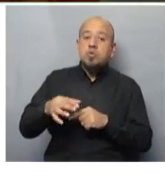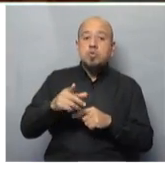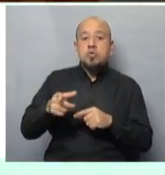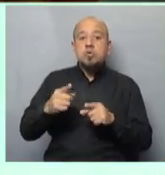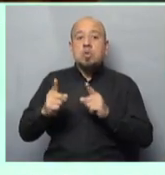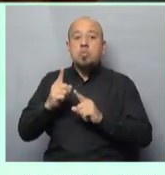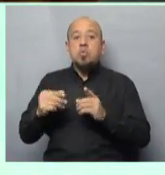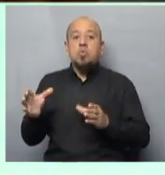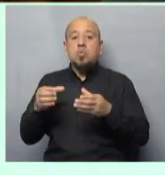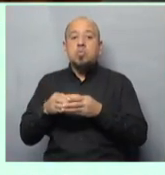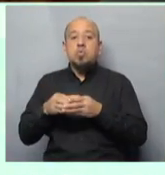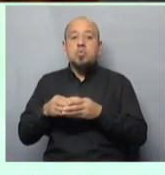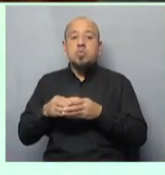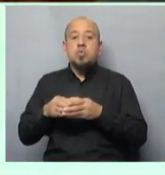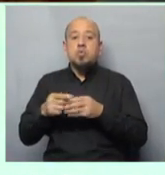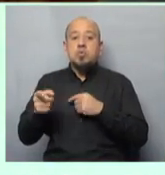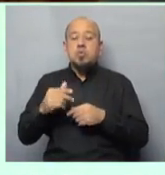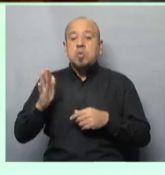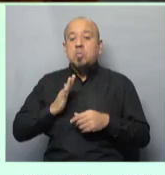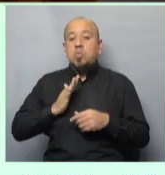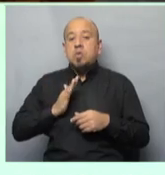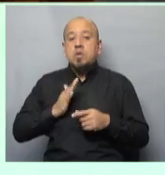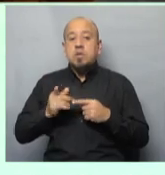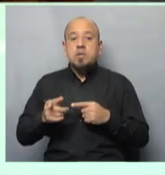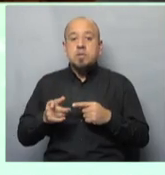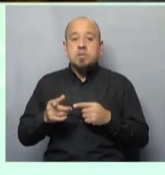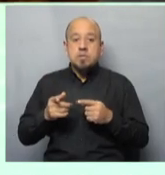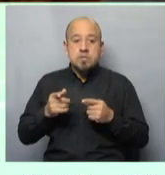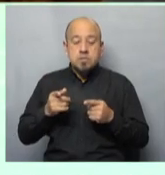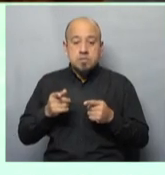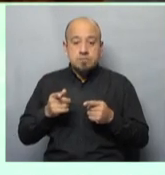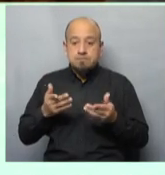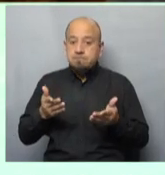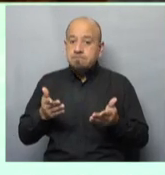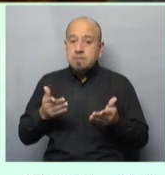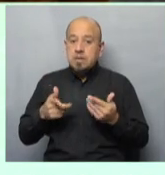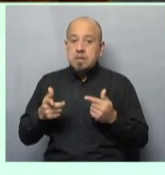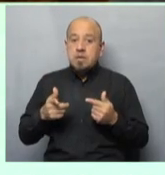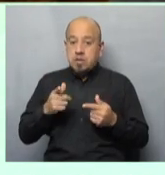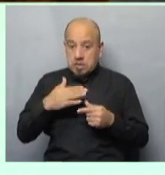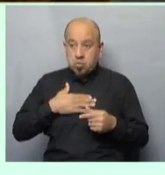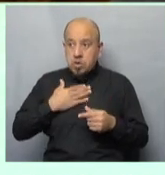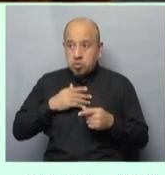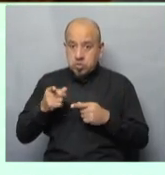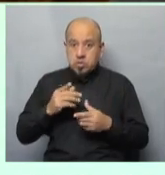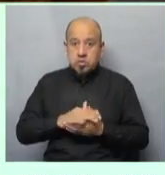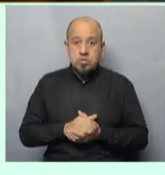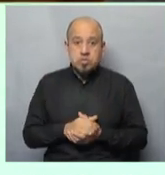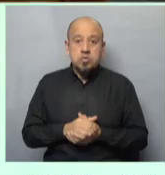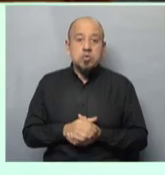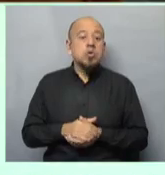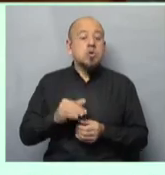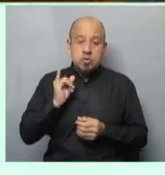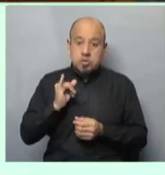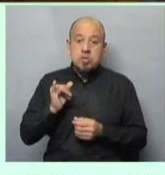parte del equipo olímpico de mujeres estaría en concordancia contigo. Sí,